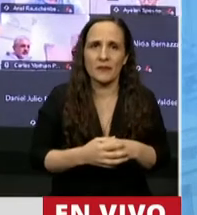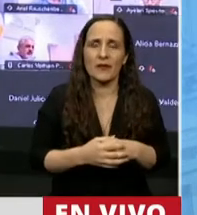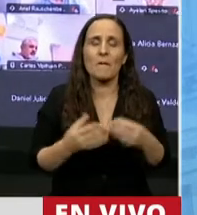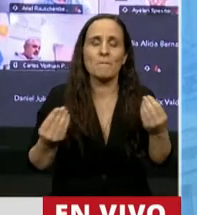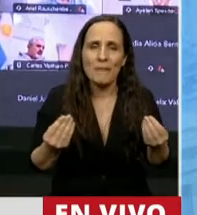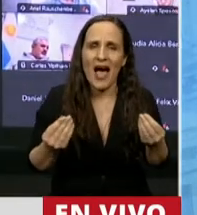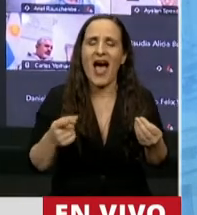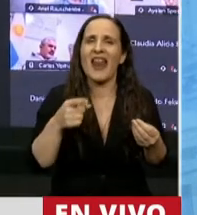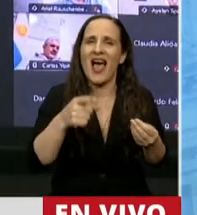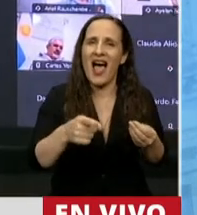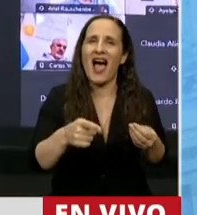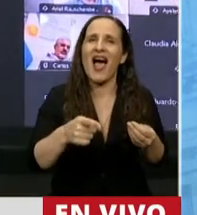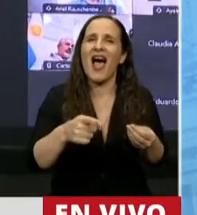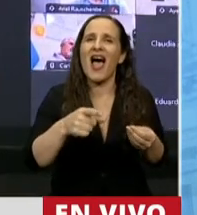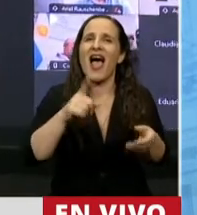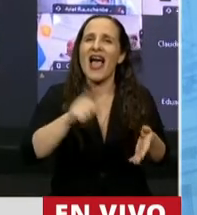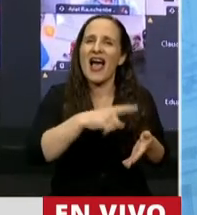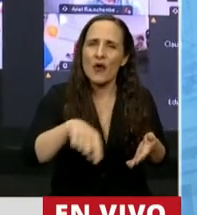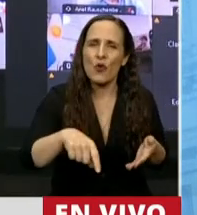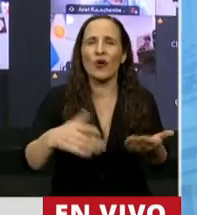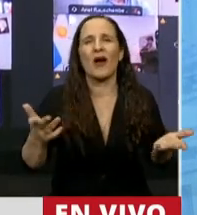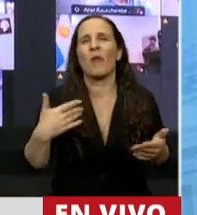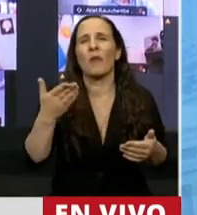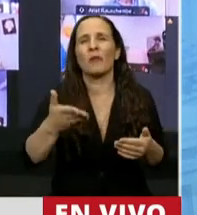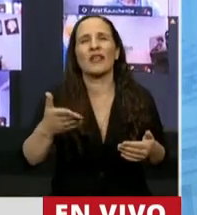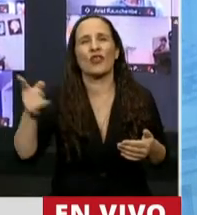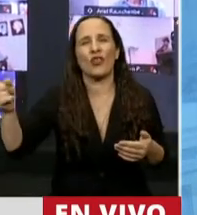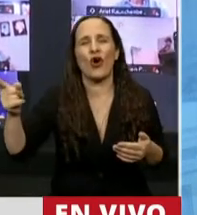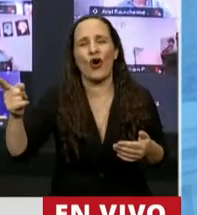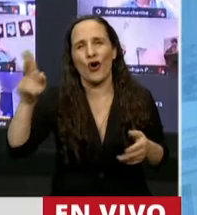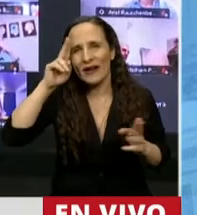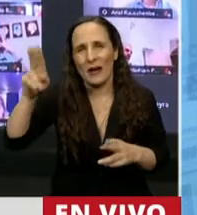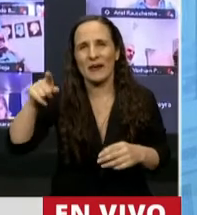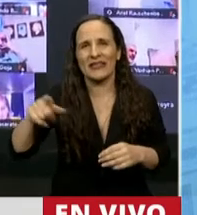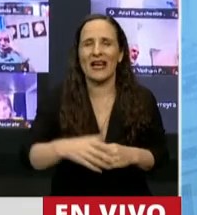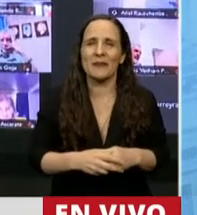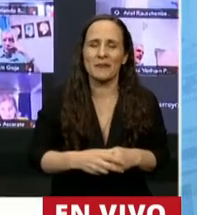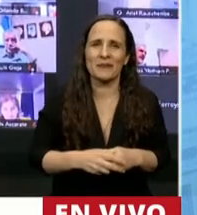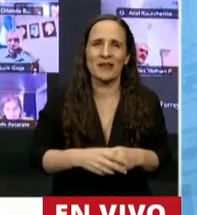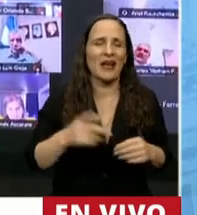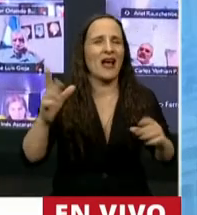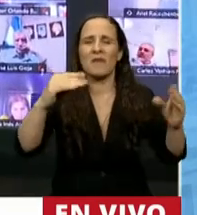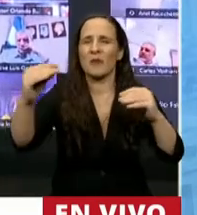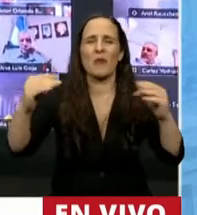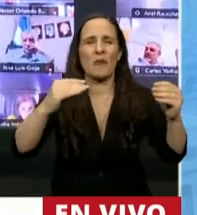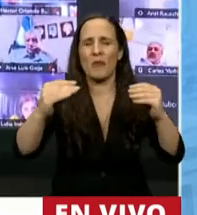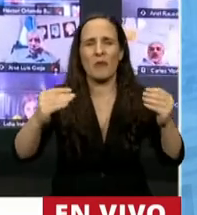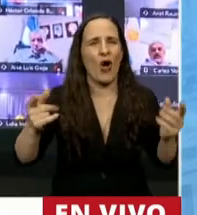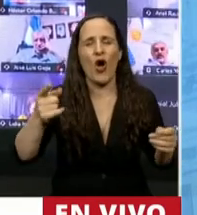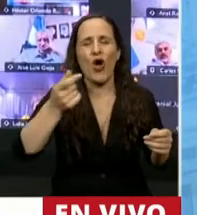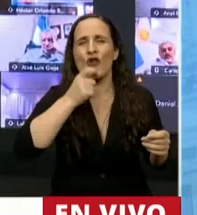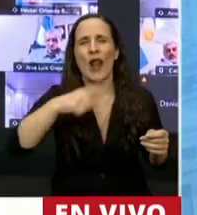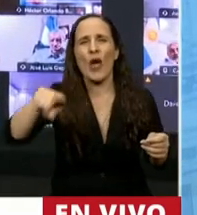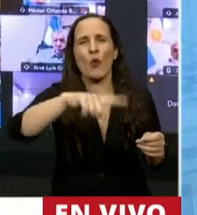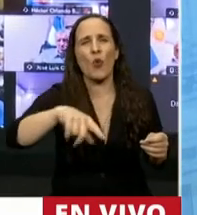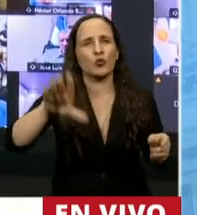evitar impugnaciones, diputado, yo les pido que me respeten en el uso de la palabra, presidente. Está planteando, no les gusta escuchar,